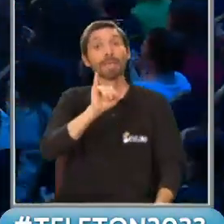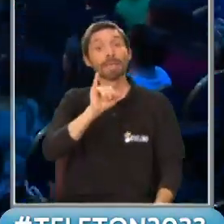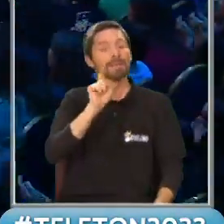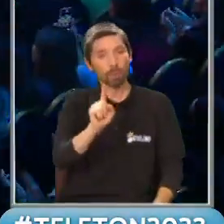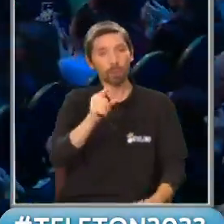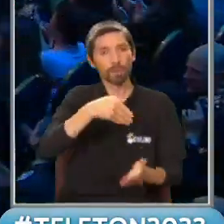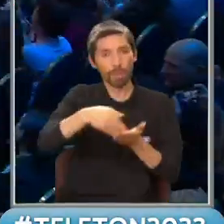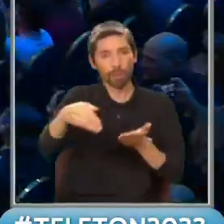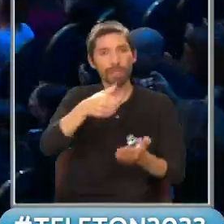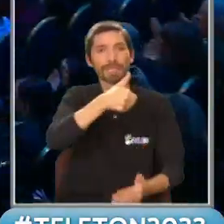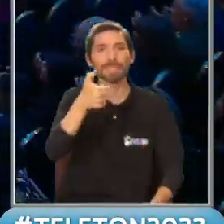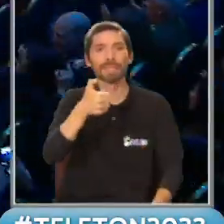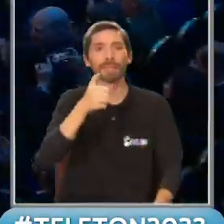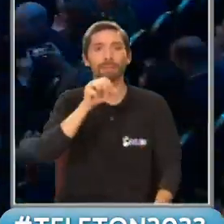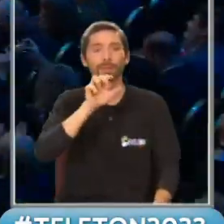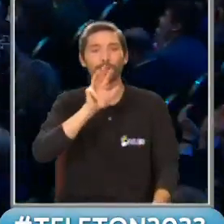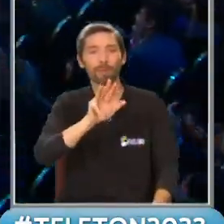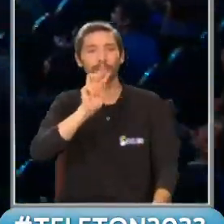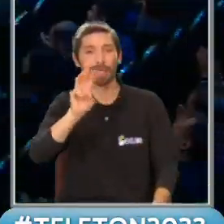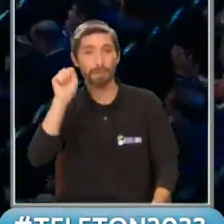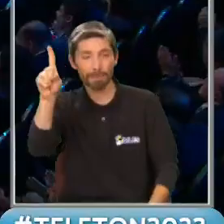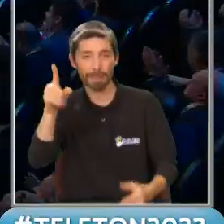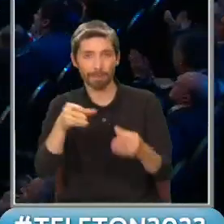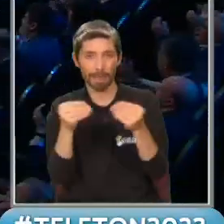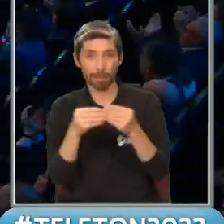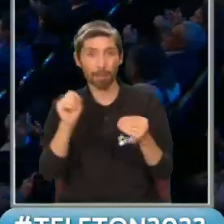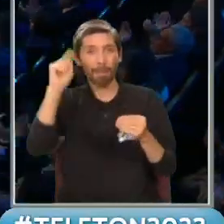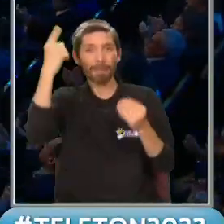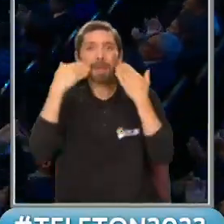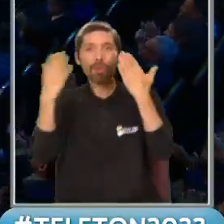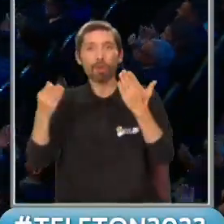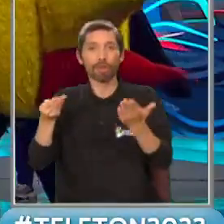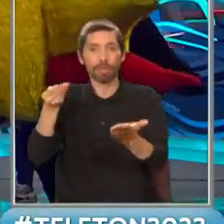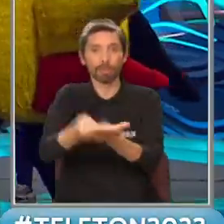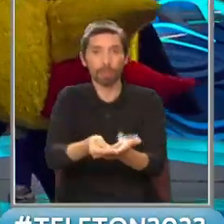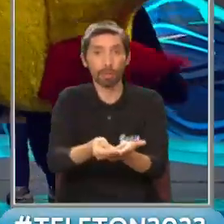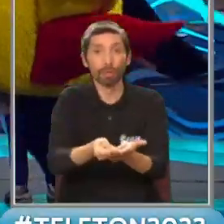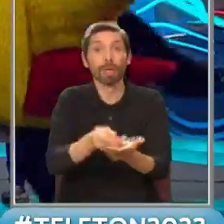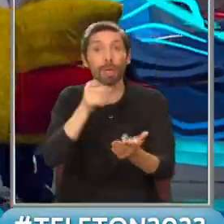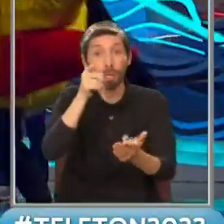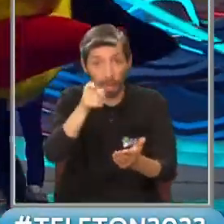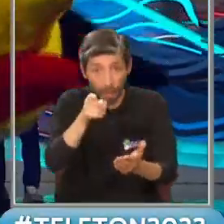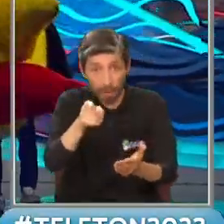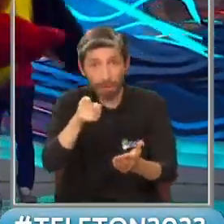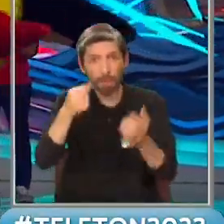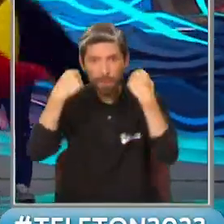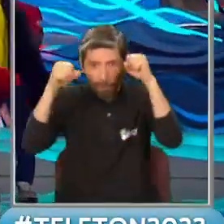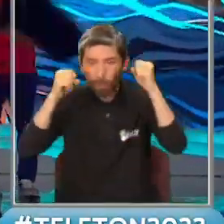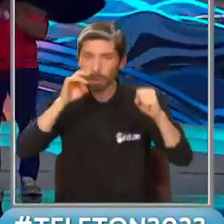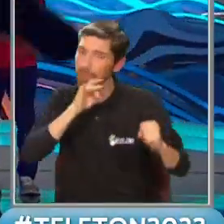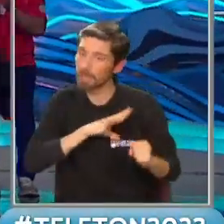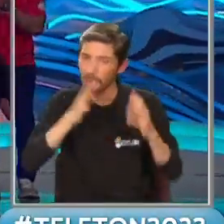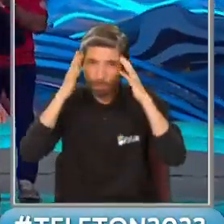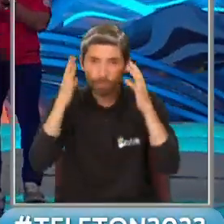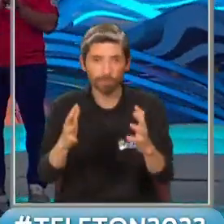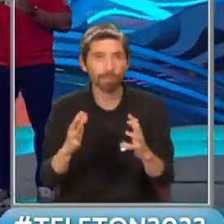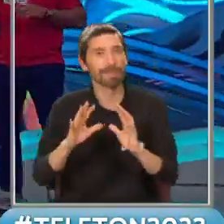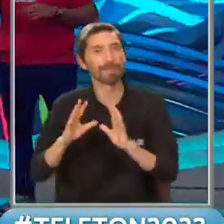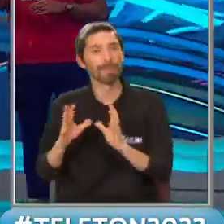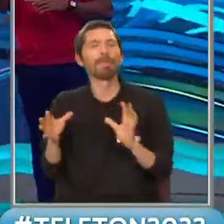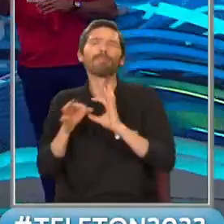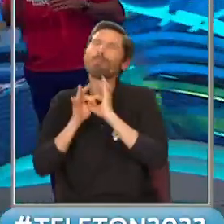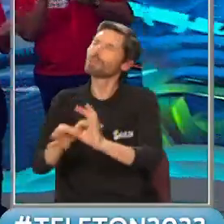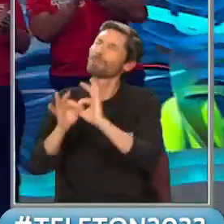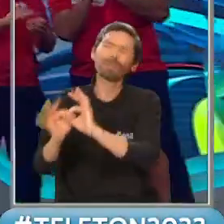21,69 3,000 pes la primera donación del mundo del deporte de la familia del deporte chileno muchas muchas